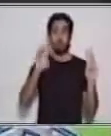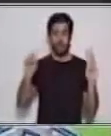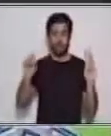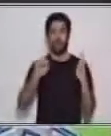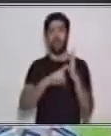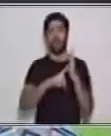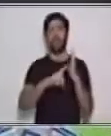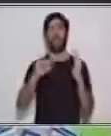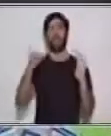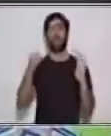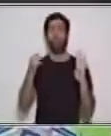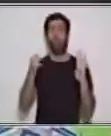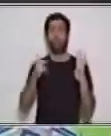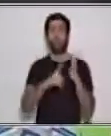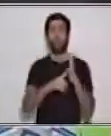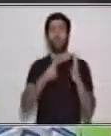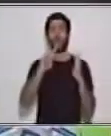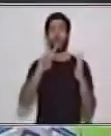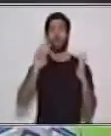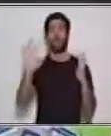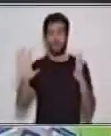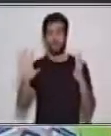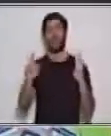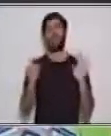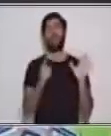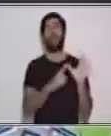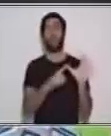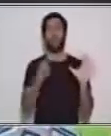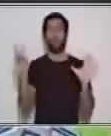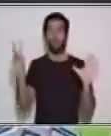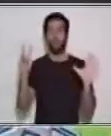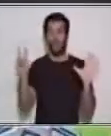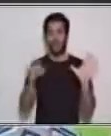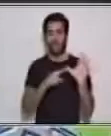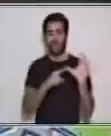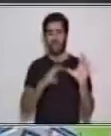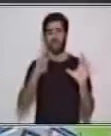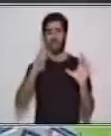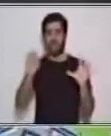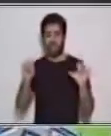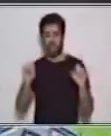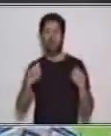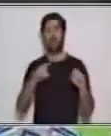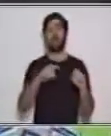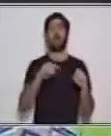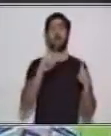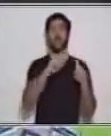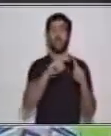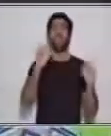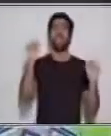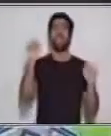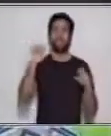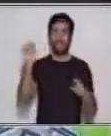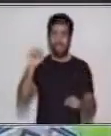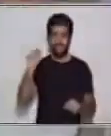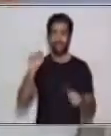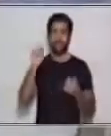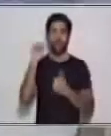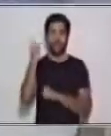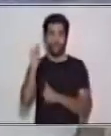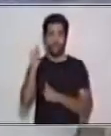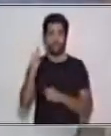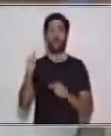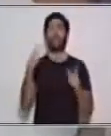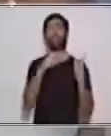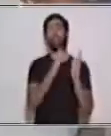20, el jueves 25, el viernes 30, el sábado hizo 15 minutos